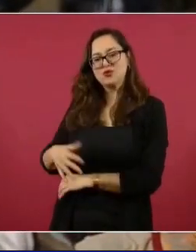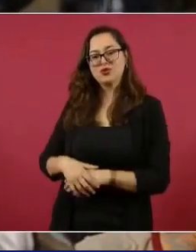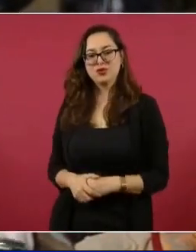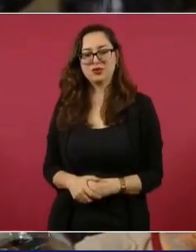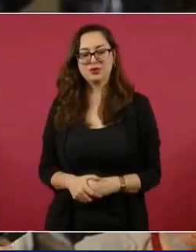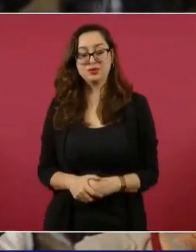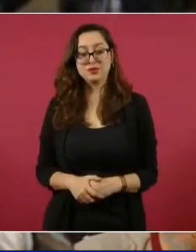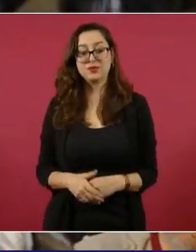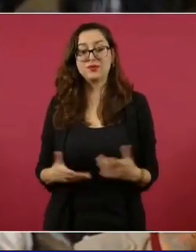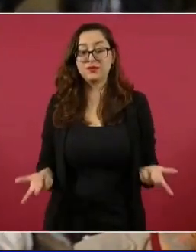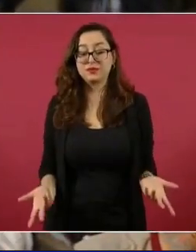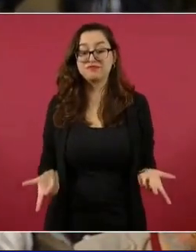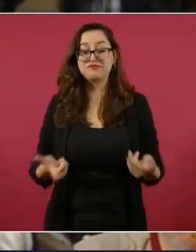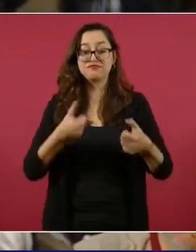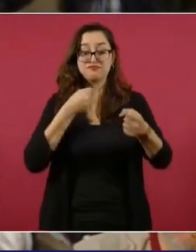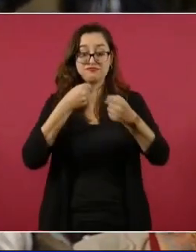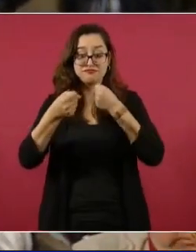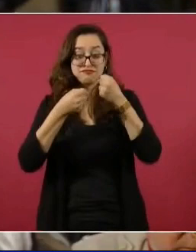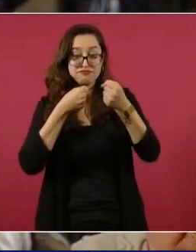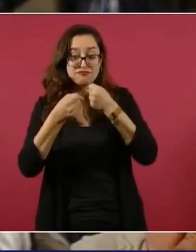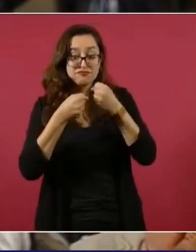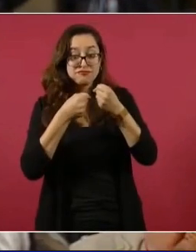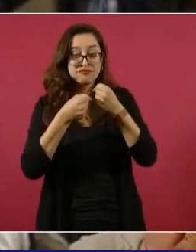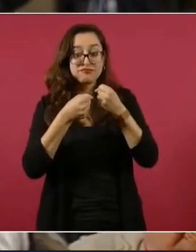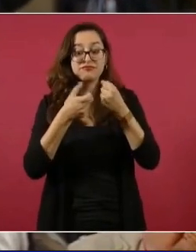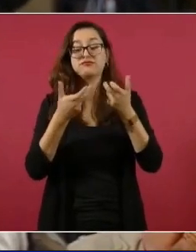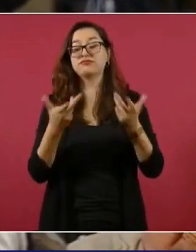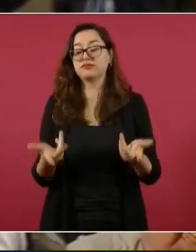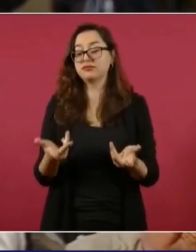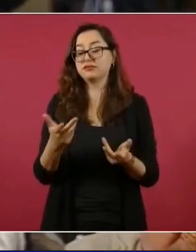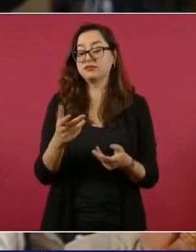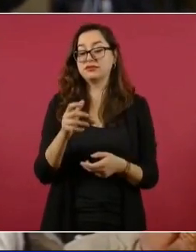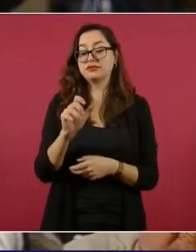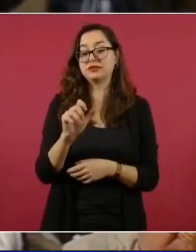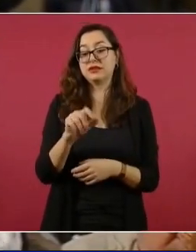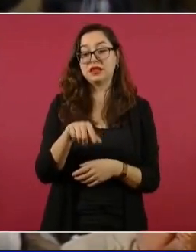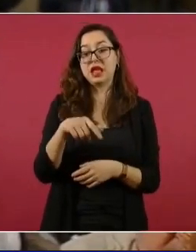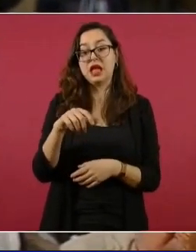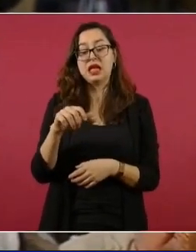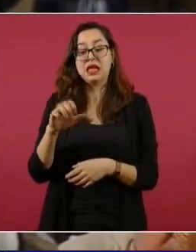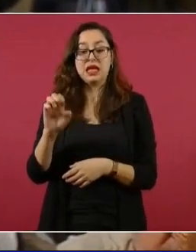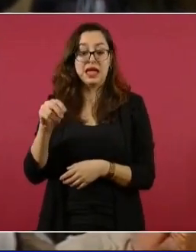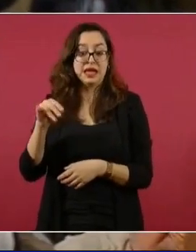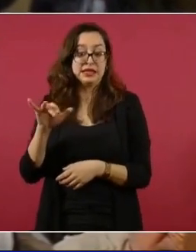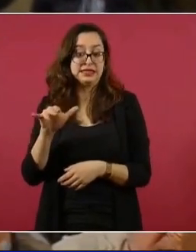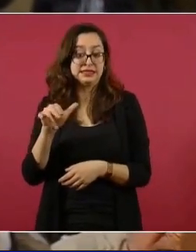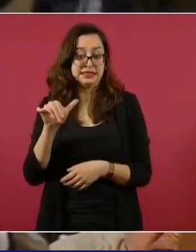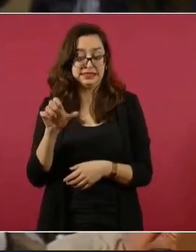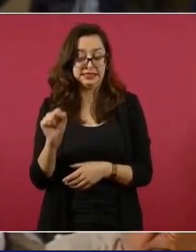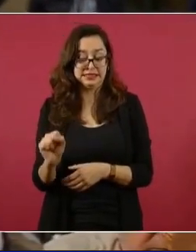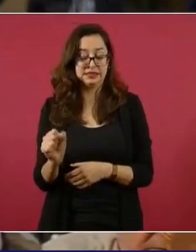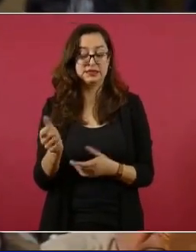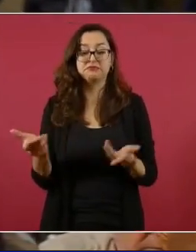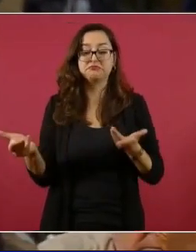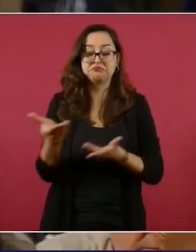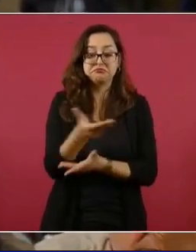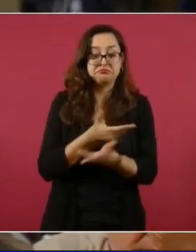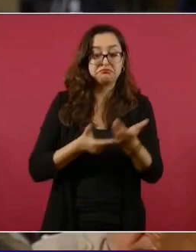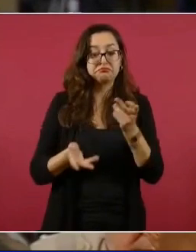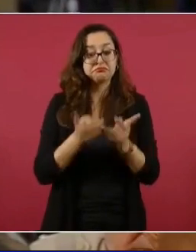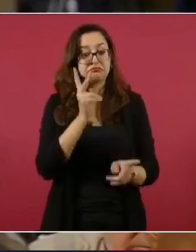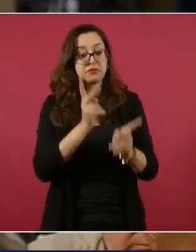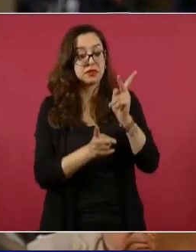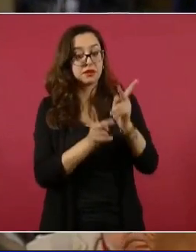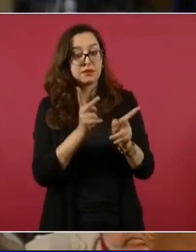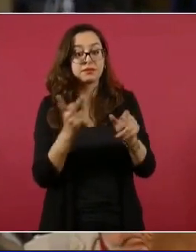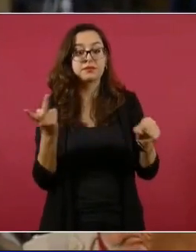Encinas, hablando con Álvaro Delgado y Alejandro Páez Varela, señaló que defensores de delincuentes